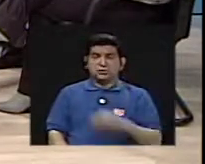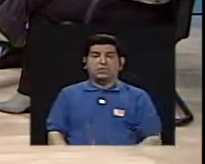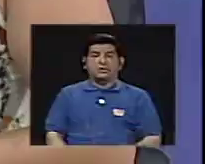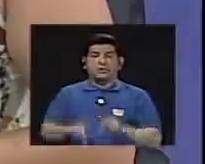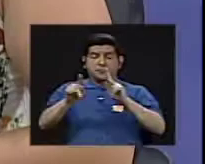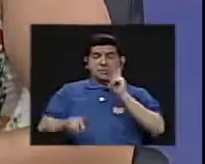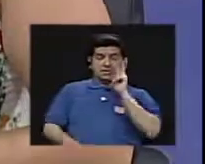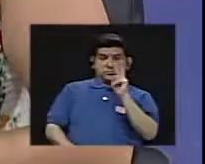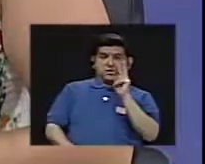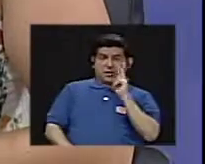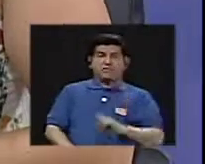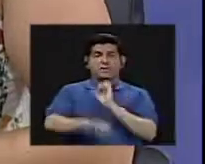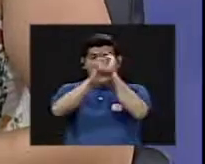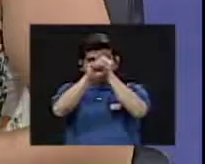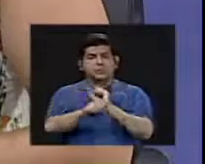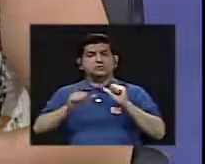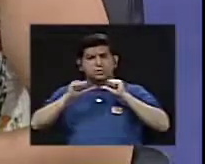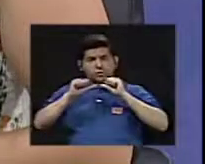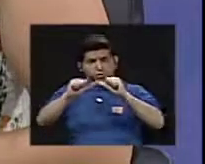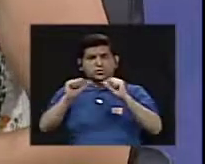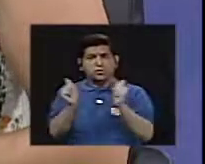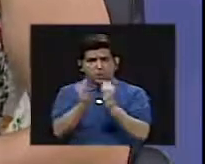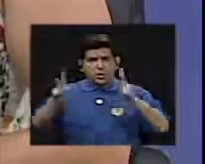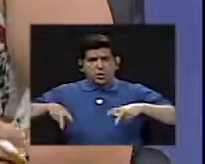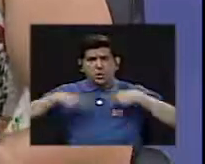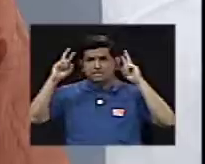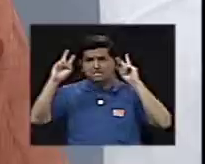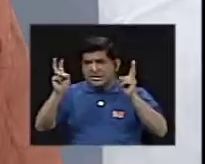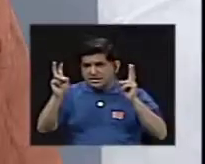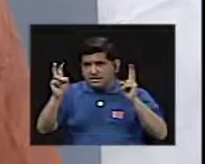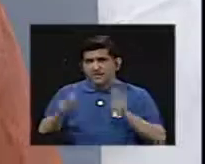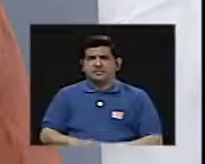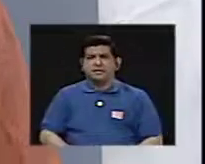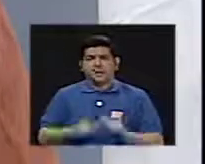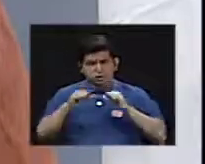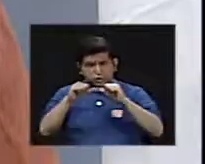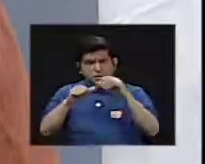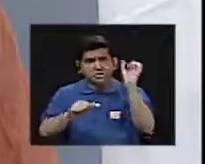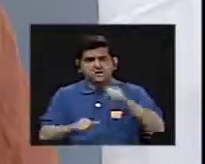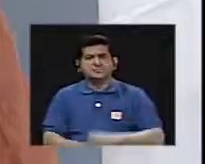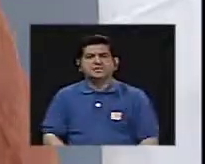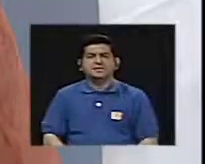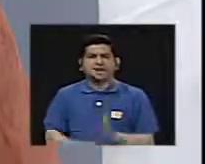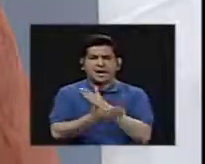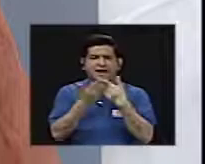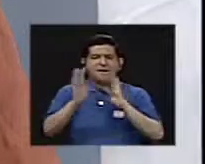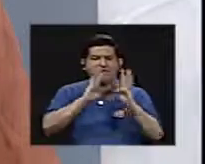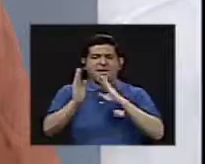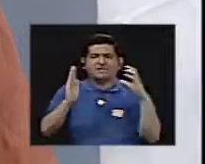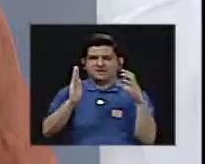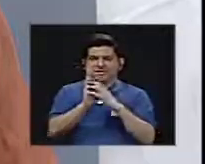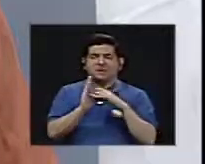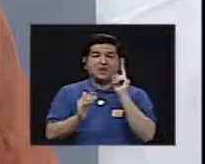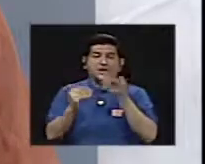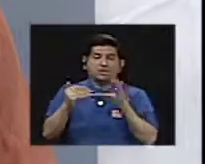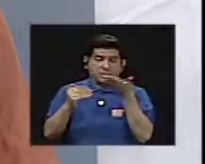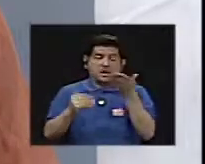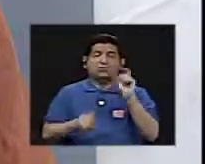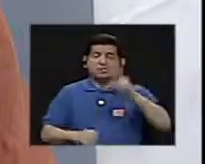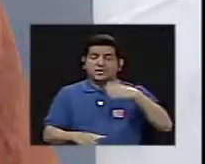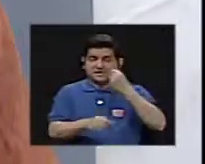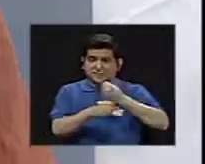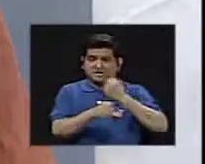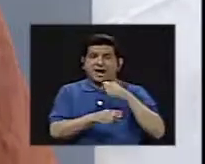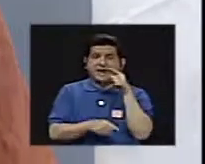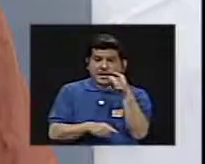que es una tradición que sigue viva y que va a continuar. Bueno, justamente en el segmento que se hablaba del guión, uno de los elementos que hubo que trabajar